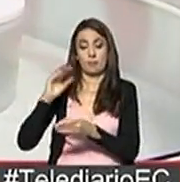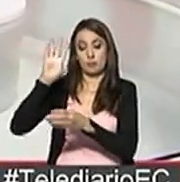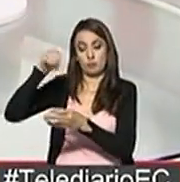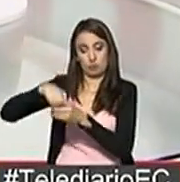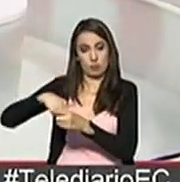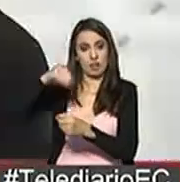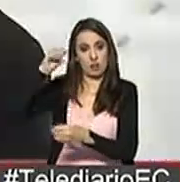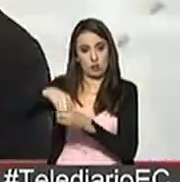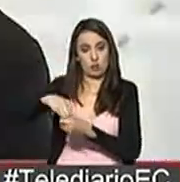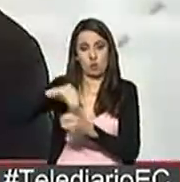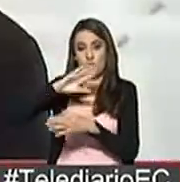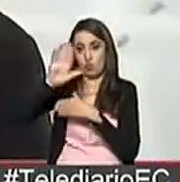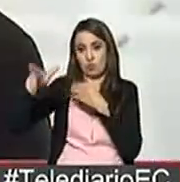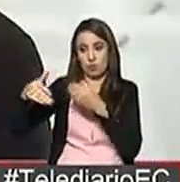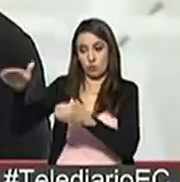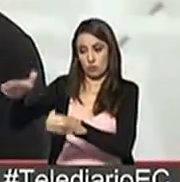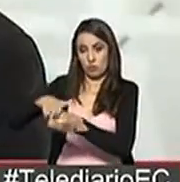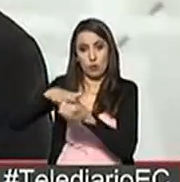luego